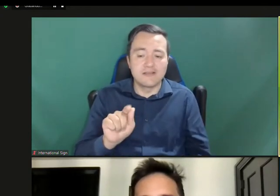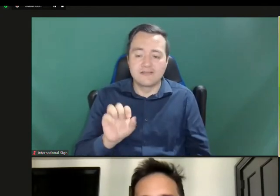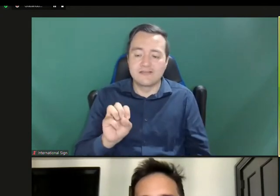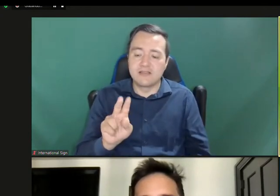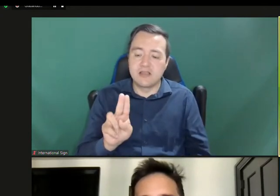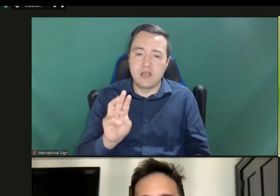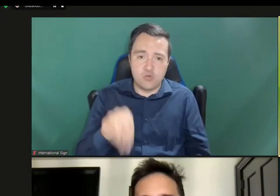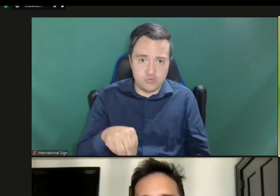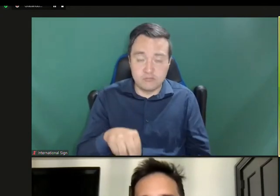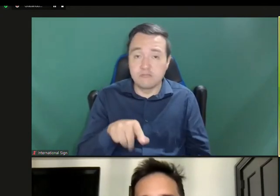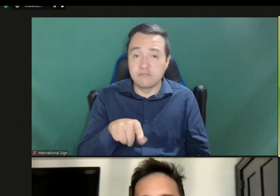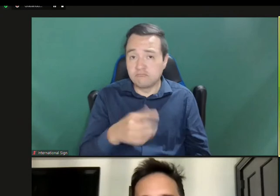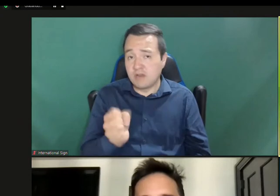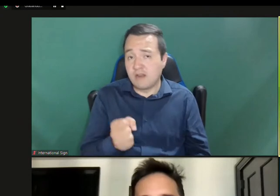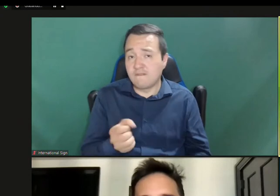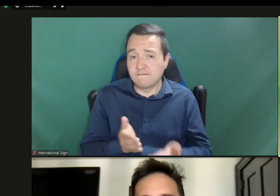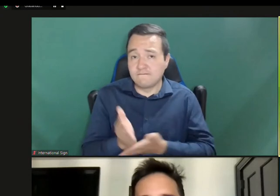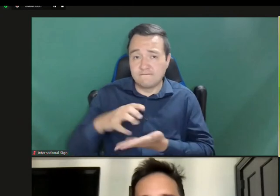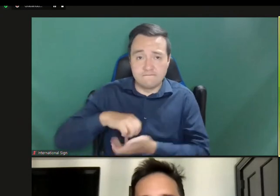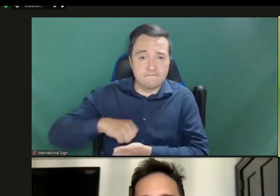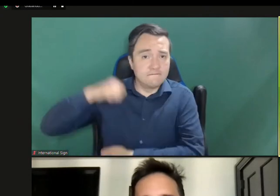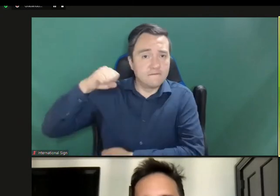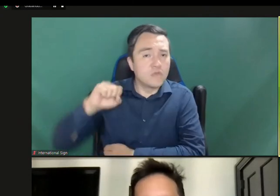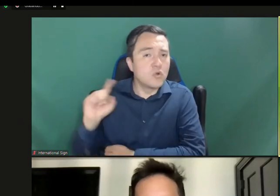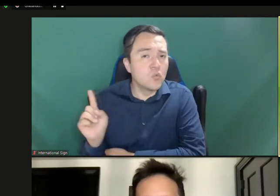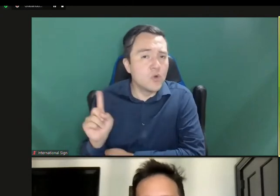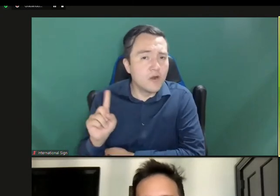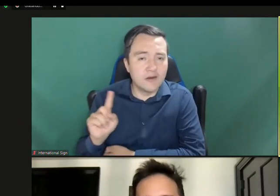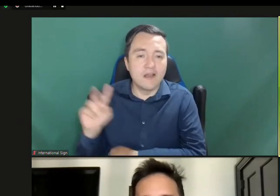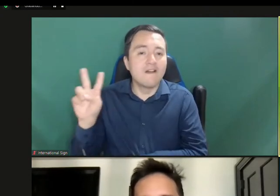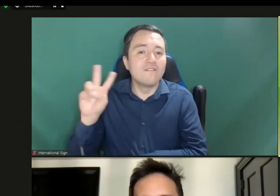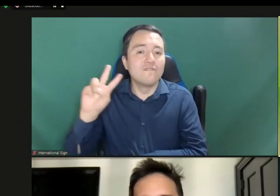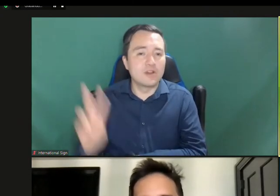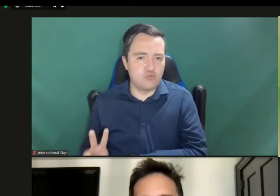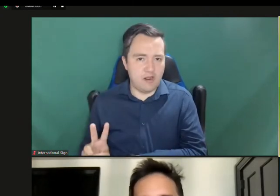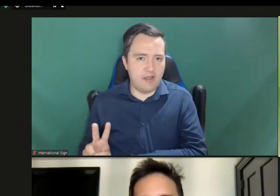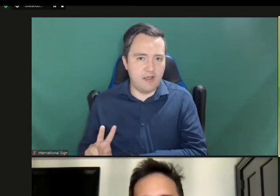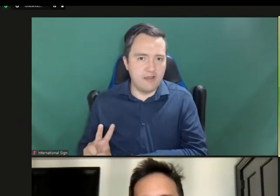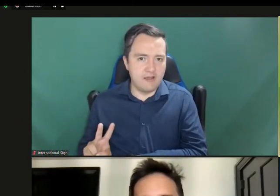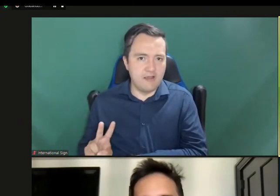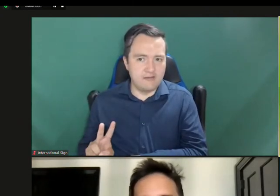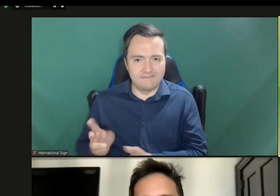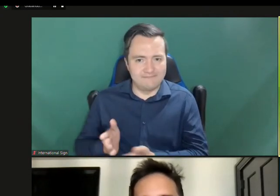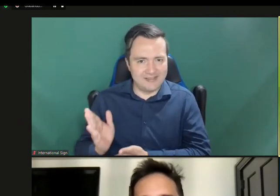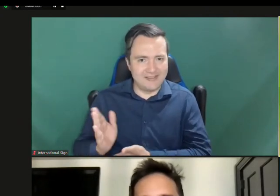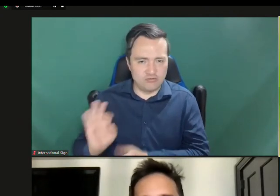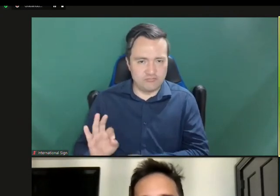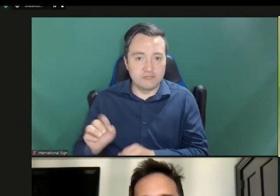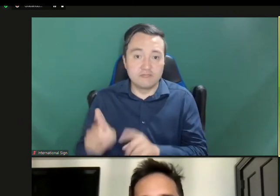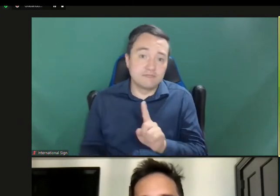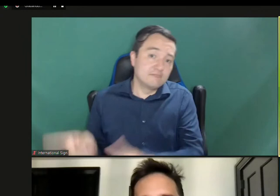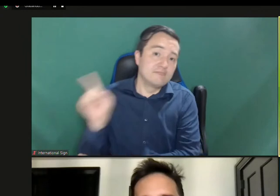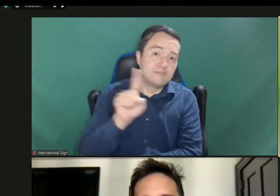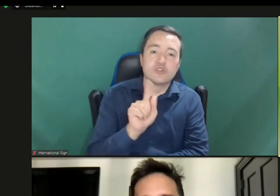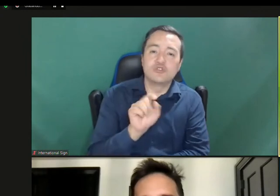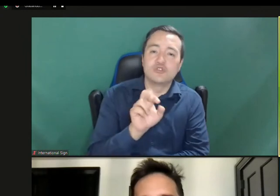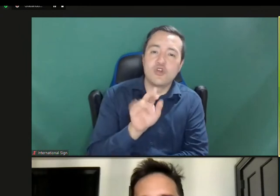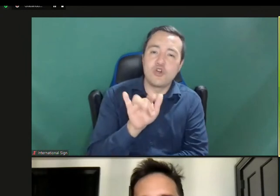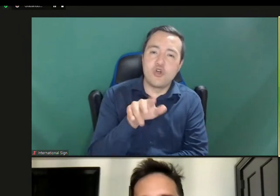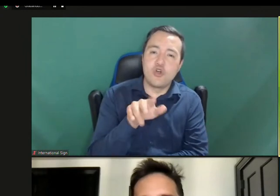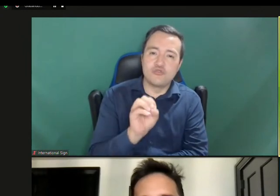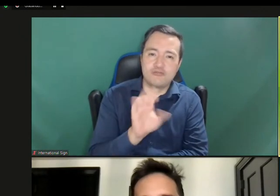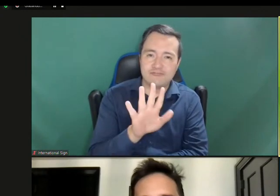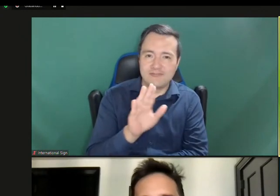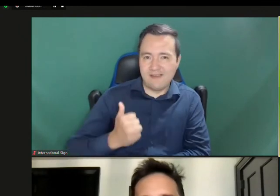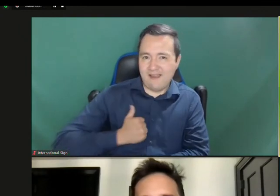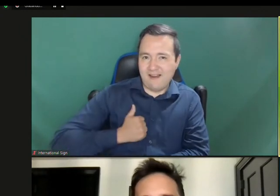en derecho tanto en su país natal venezuela como máster en derecho en la universidad de toronto voy a empezar entonces con una pregunta